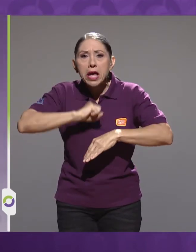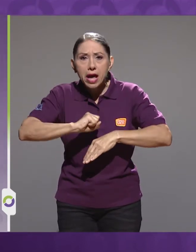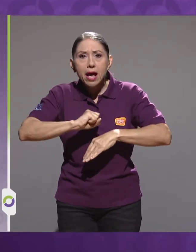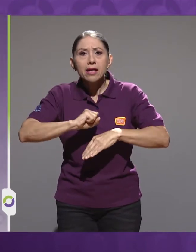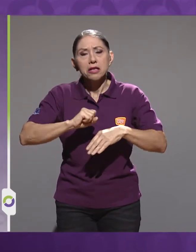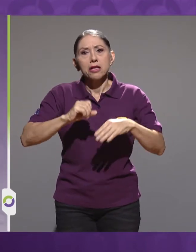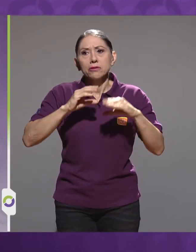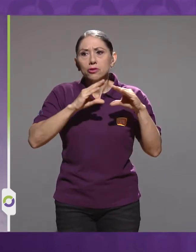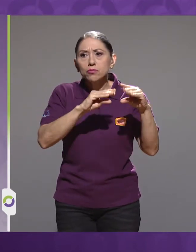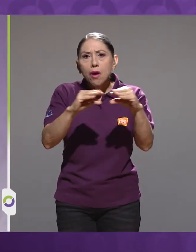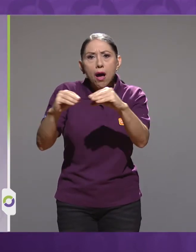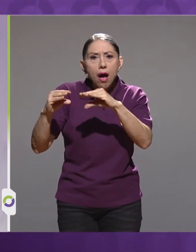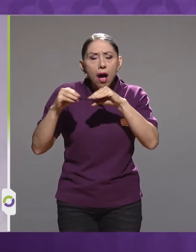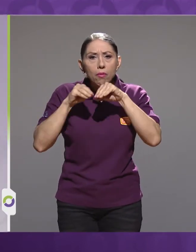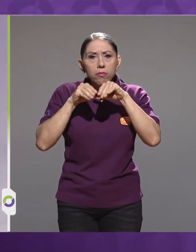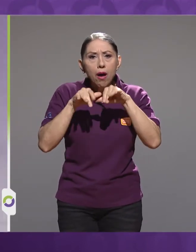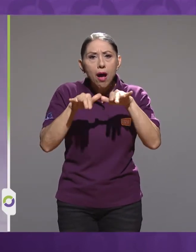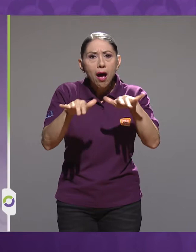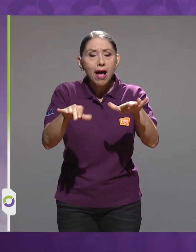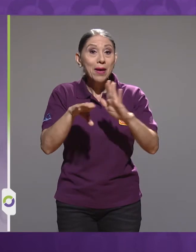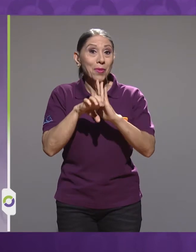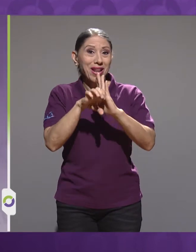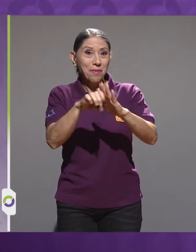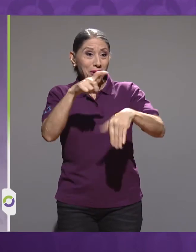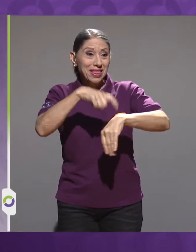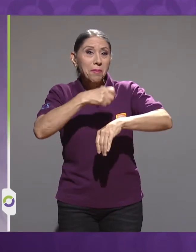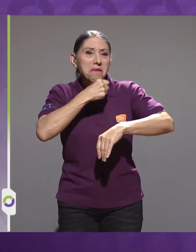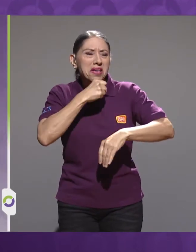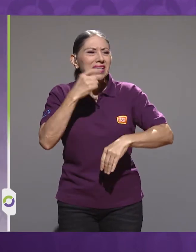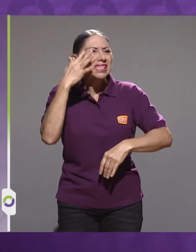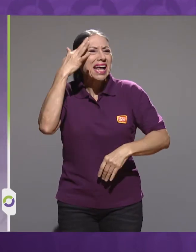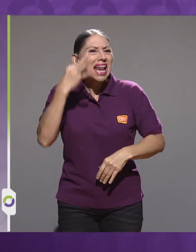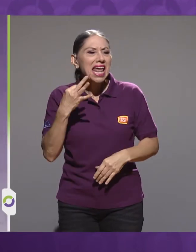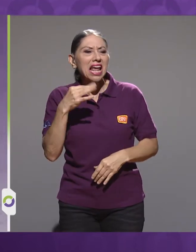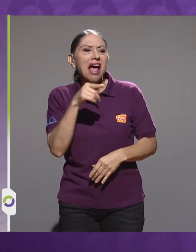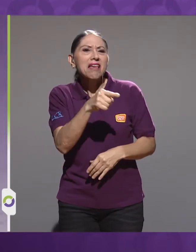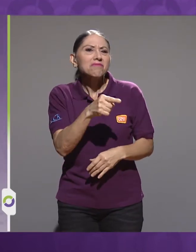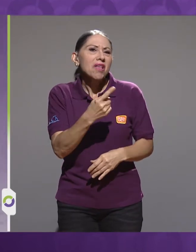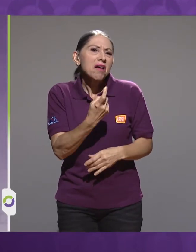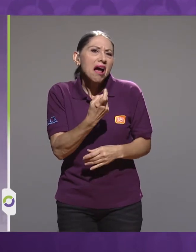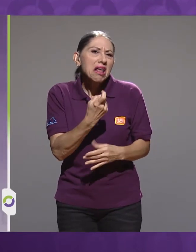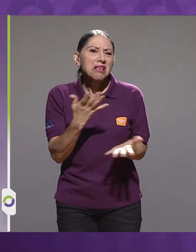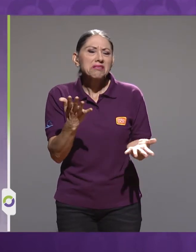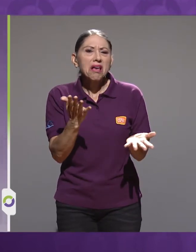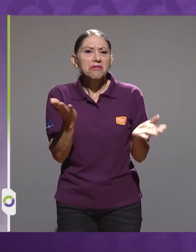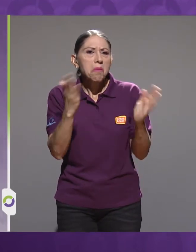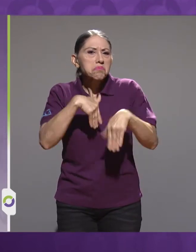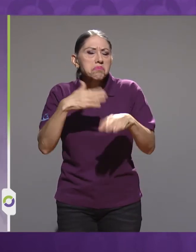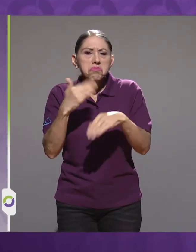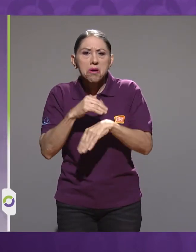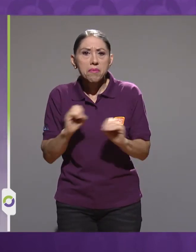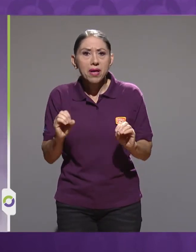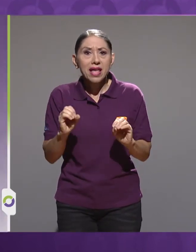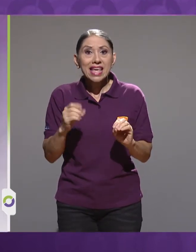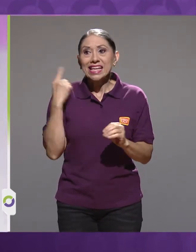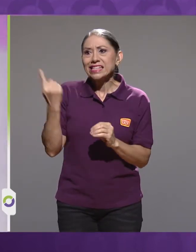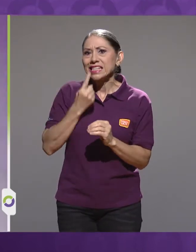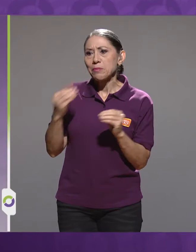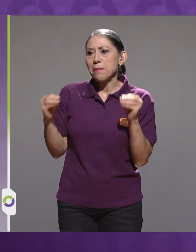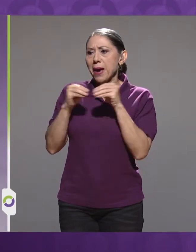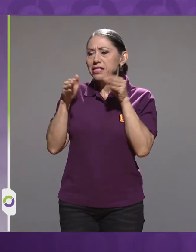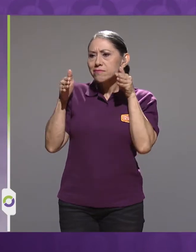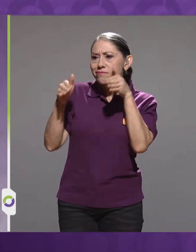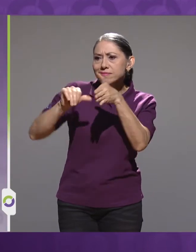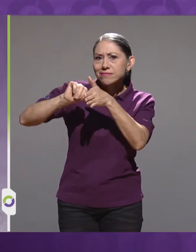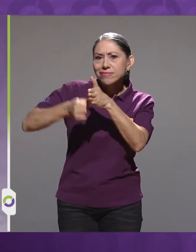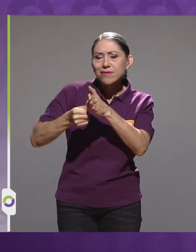esa etapa, por ejemplo, características de carencia, de pérdida que del todo no tiene, y exaltando en la